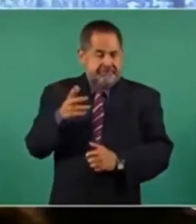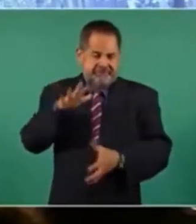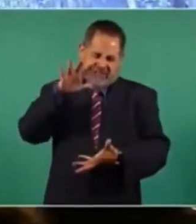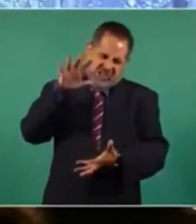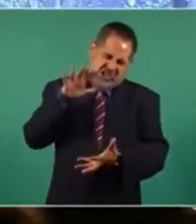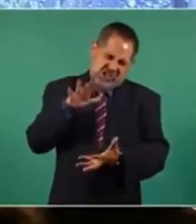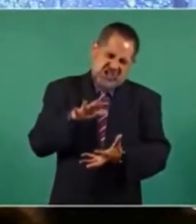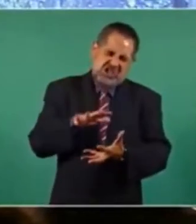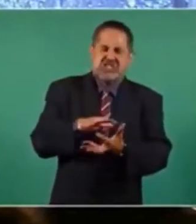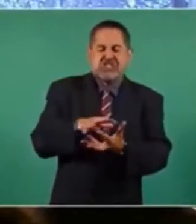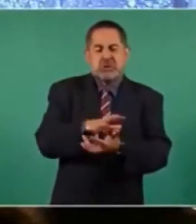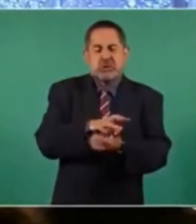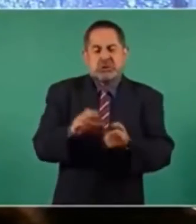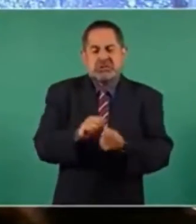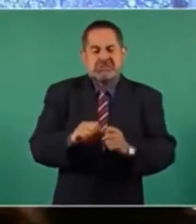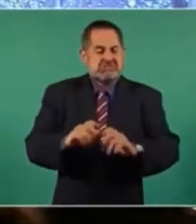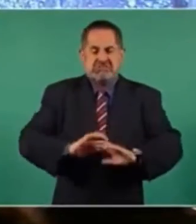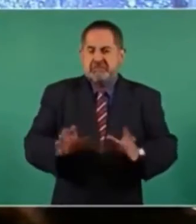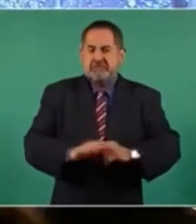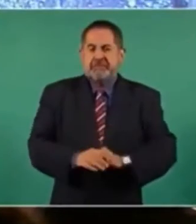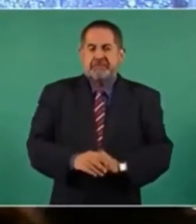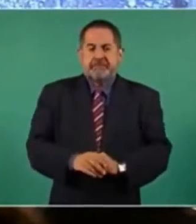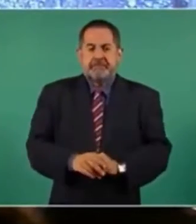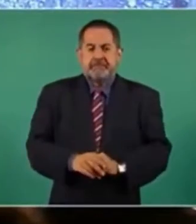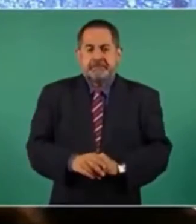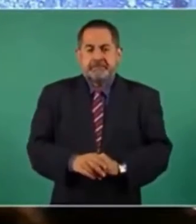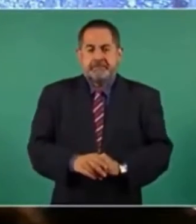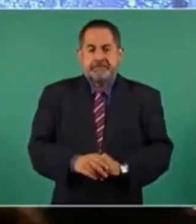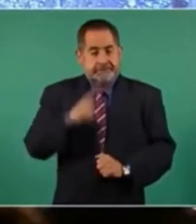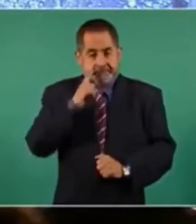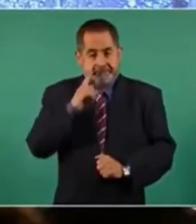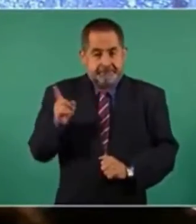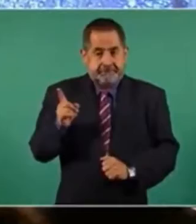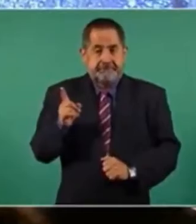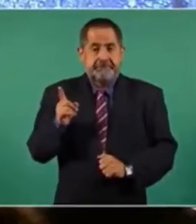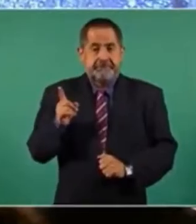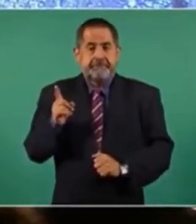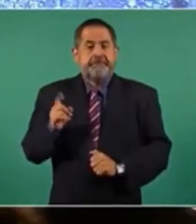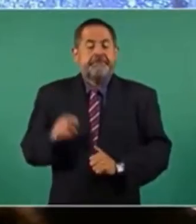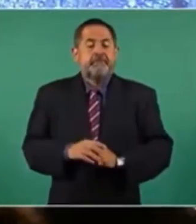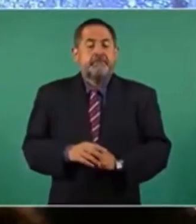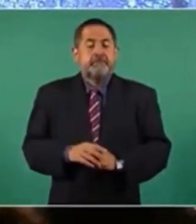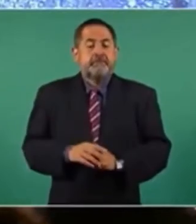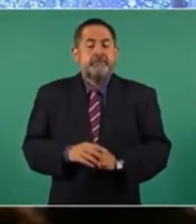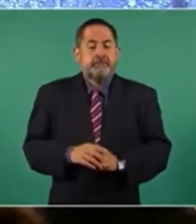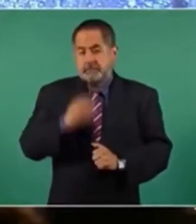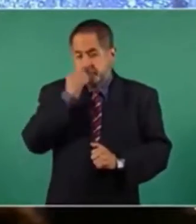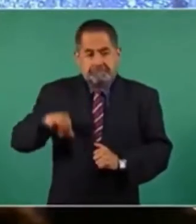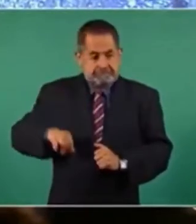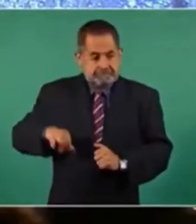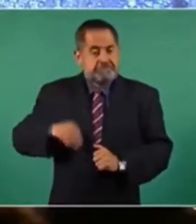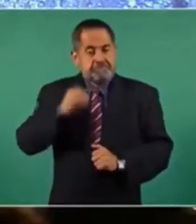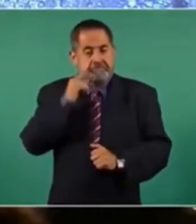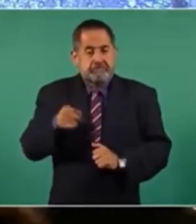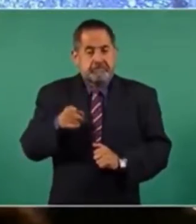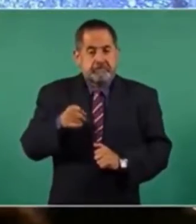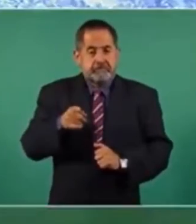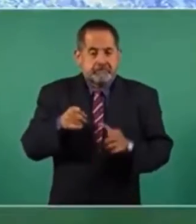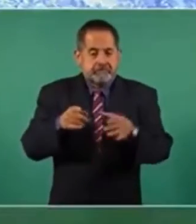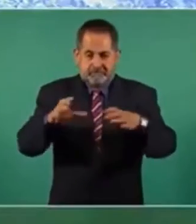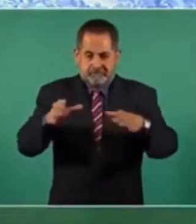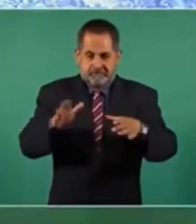condiciones. Aquí, esta imagen nos muestra algo interesante. Le